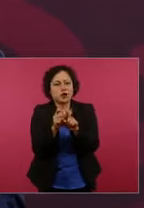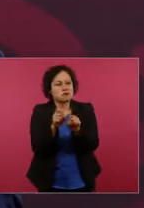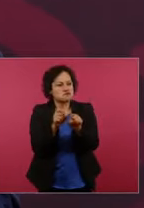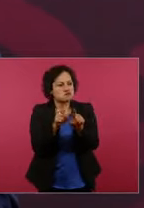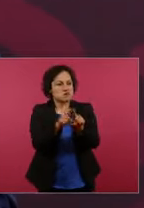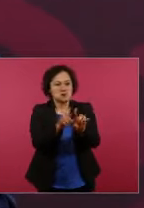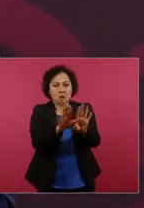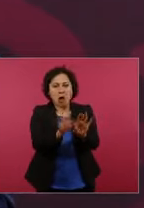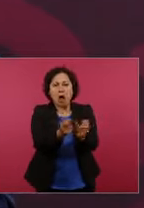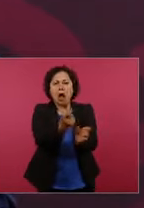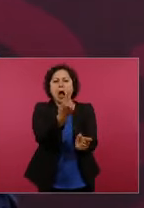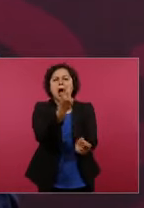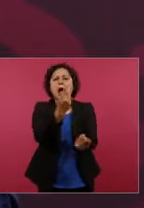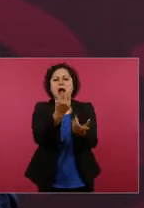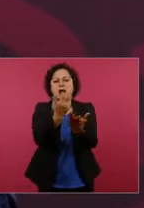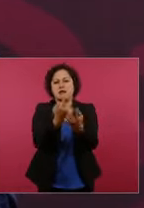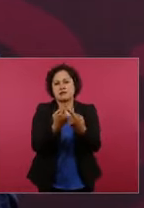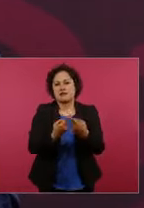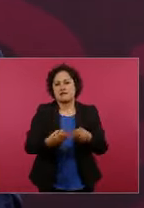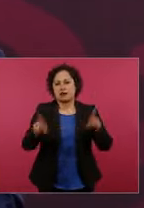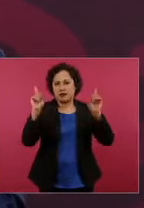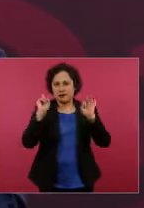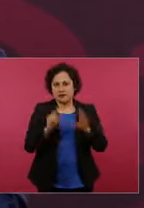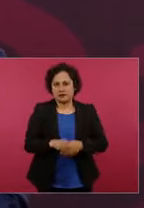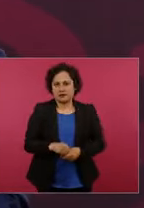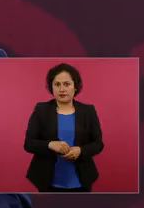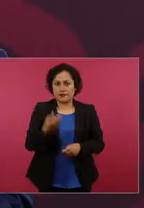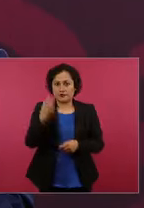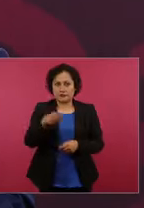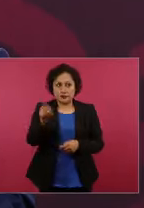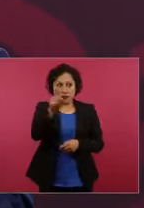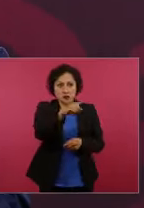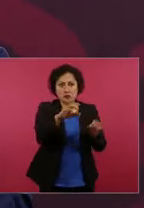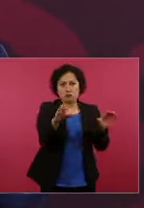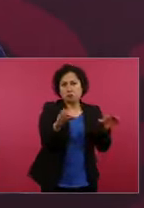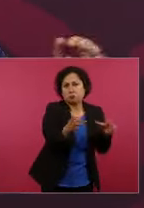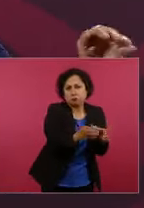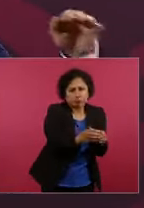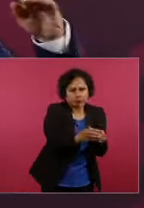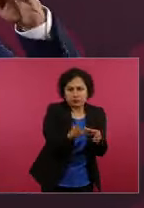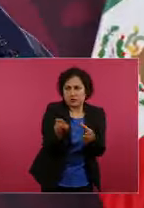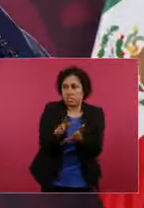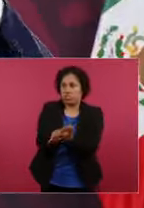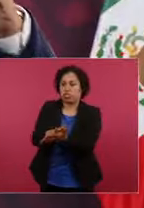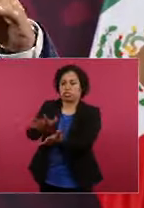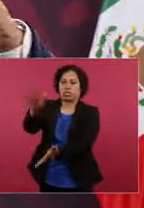pero no son mayoría, ni siquiera